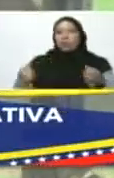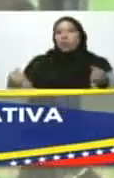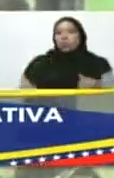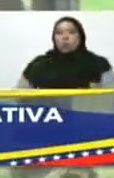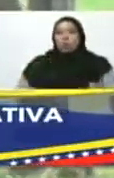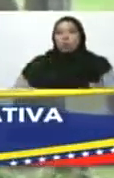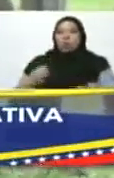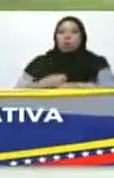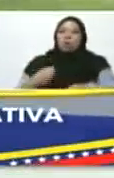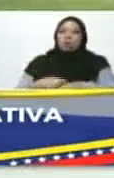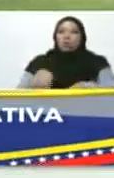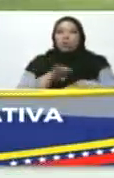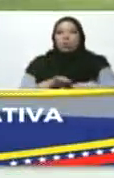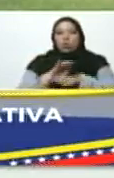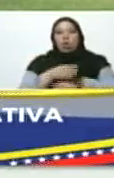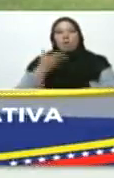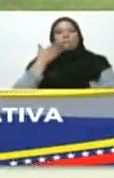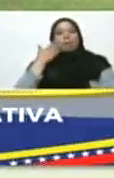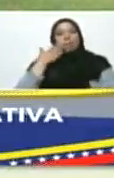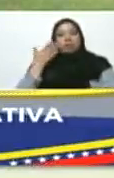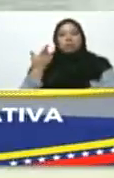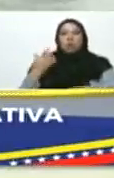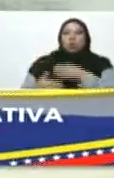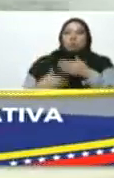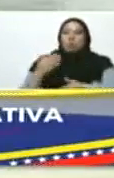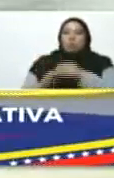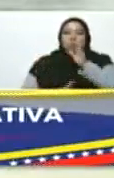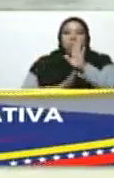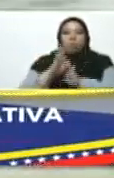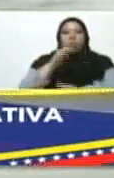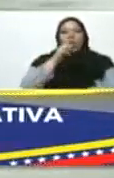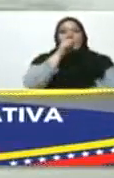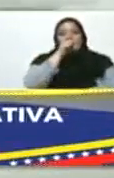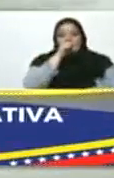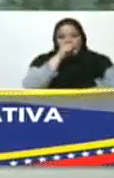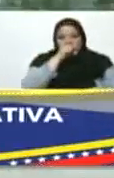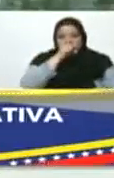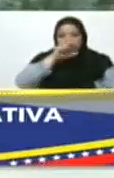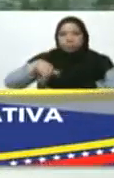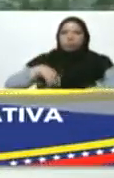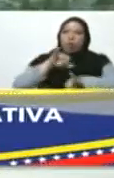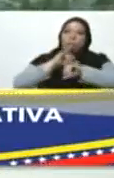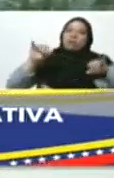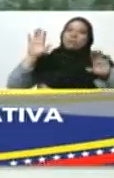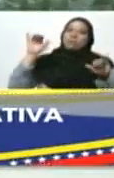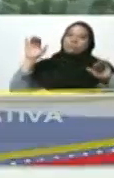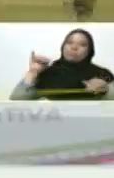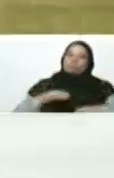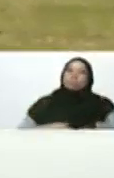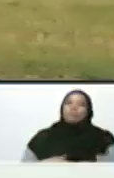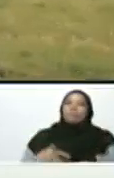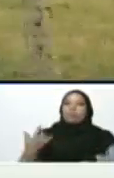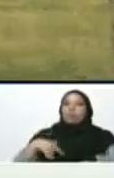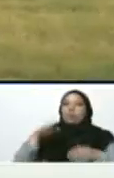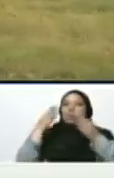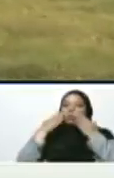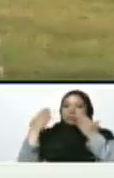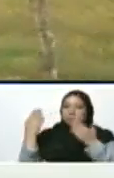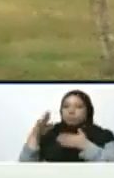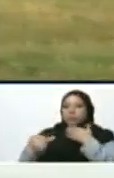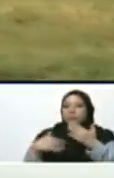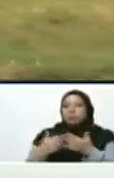seguir protegiendo la madre tierra. Seguimos avanzando, seguimos venciendo. Desde aquí nos despedimos, presidente, de la tierra de Pedro León Torres,